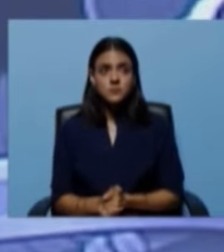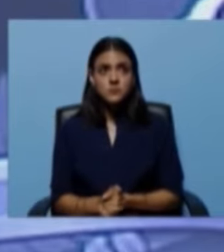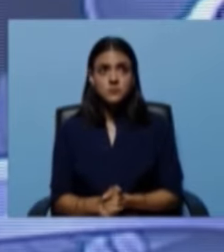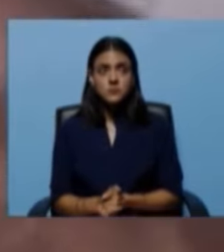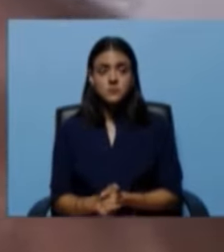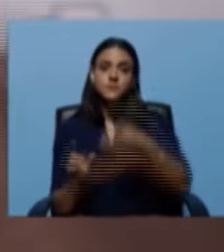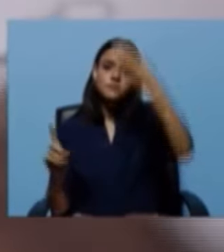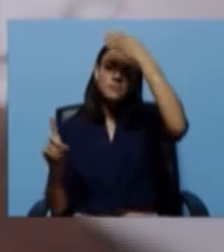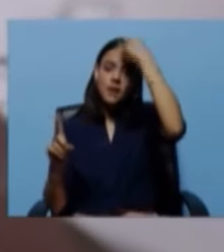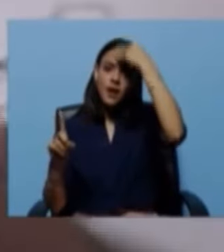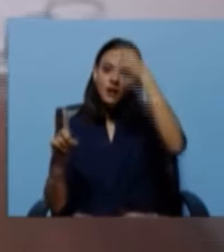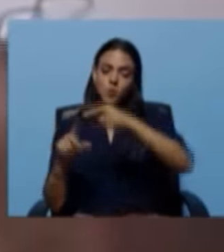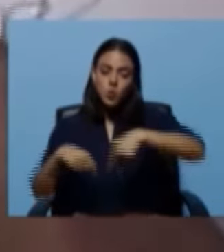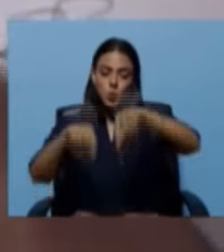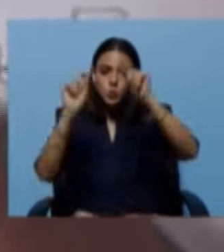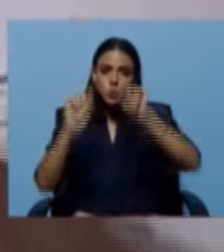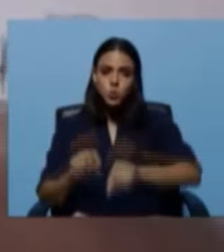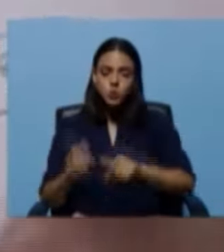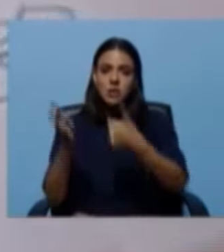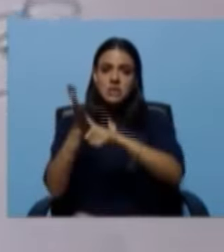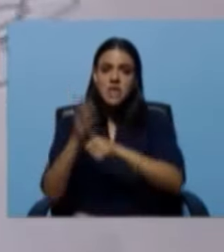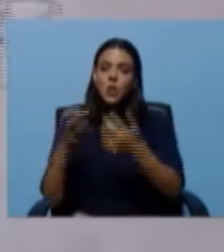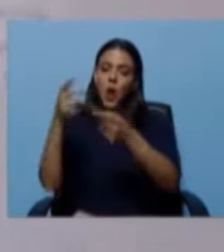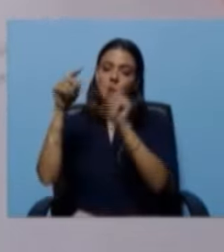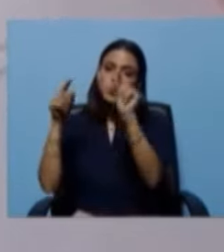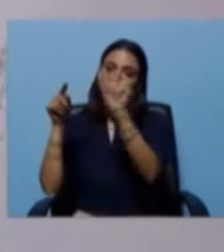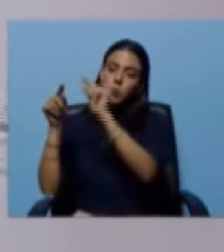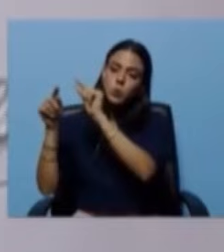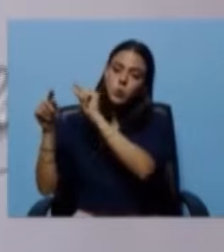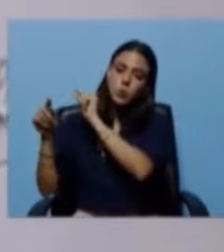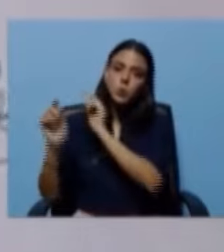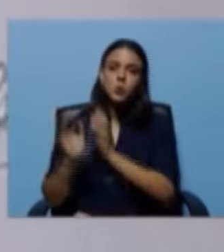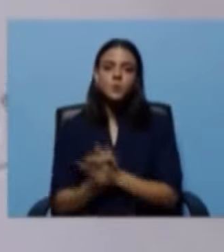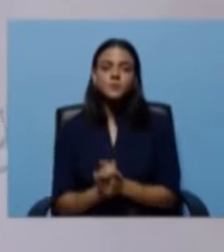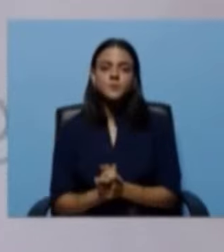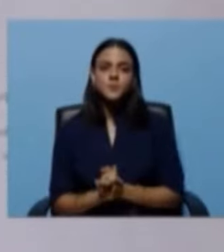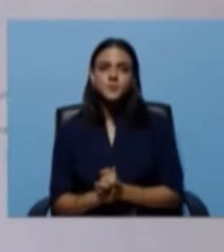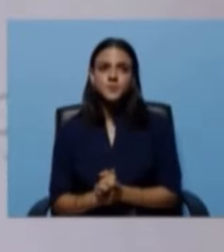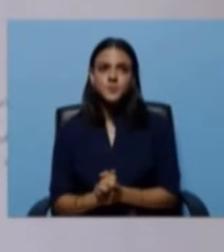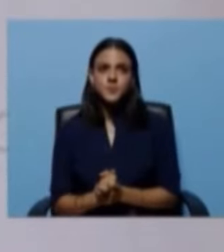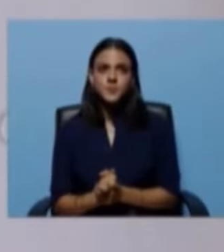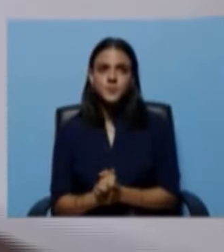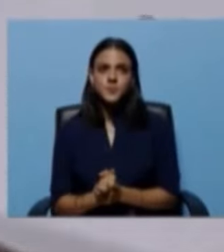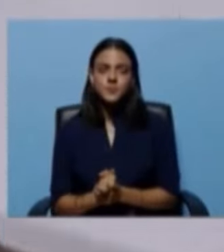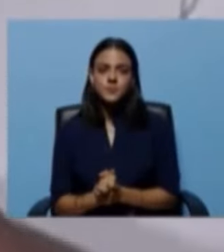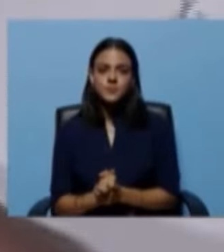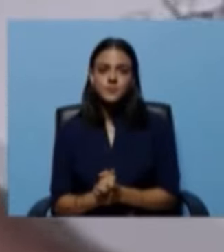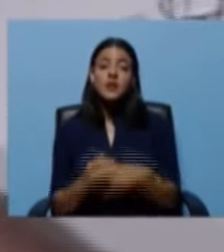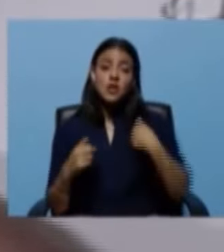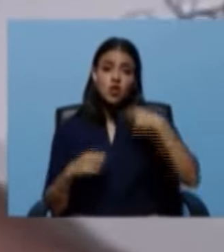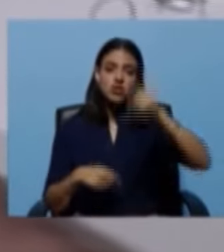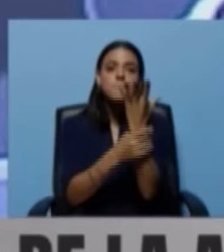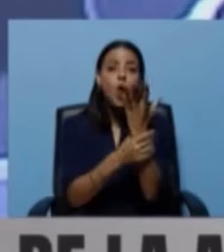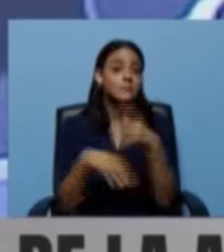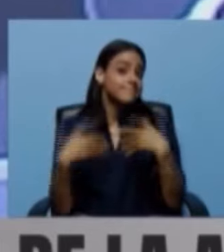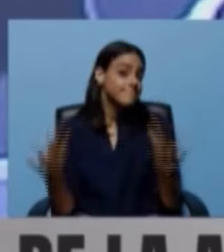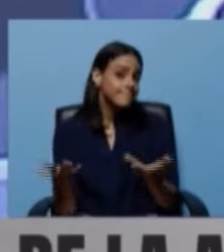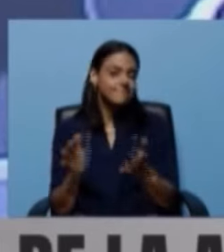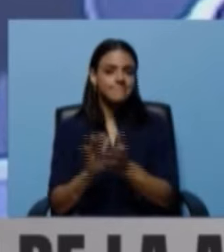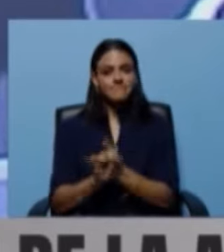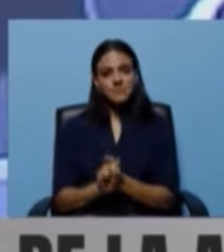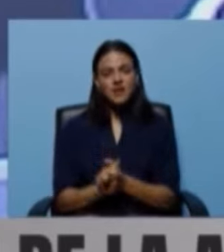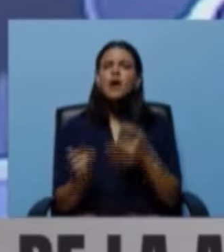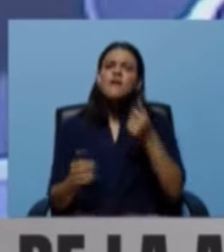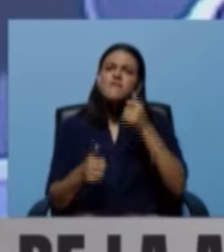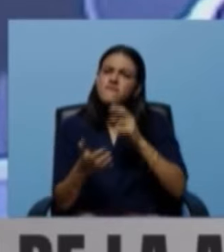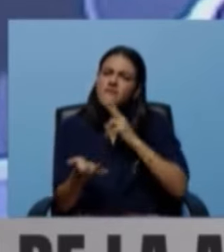la que acepta la decisión del Tribunal Supremo de Justicia de validar la victoria de Nicolás Maduro en las elecciones del 28 de julio. En una